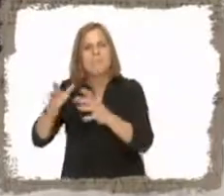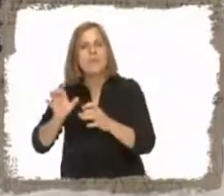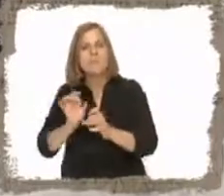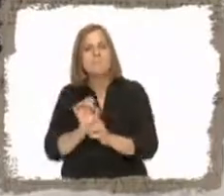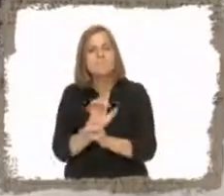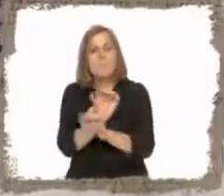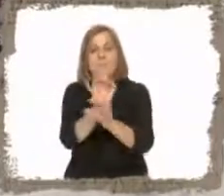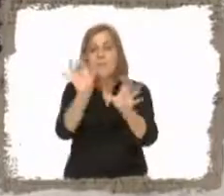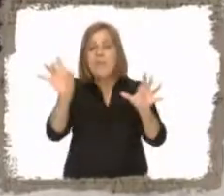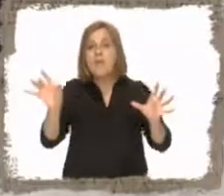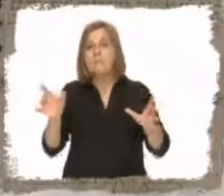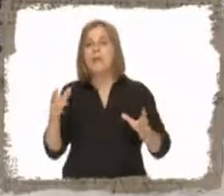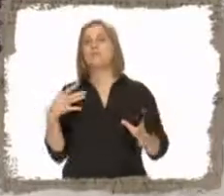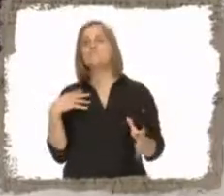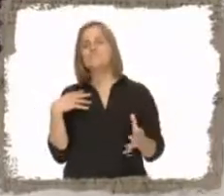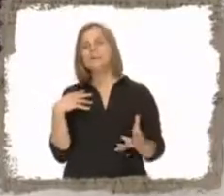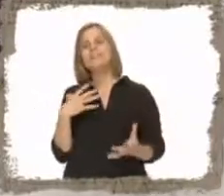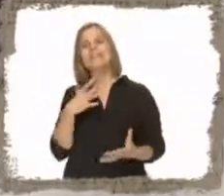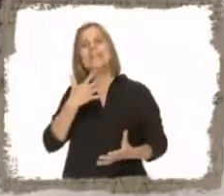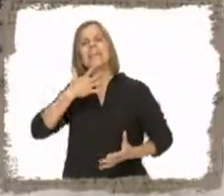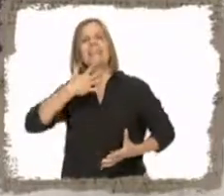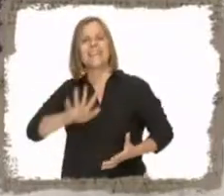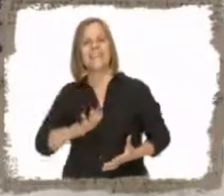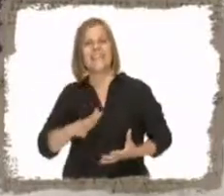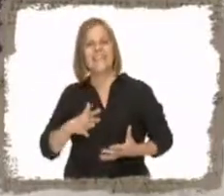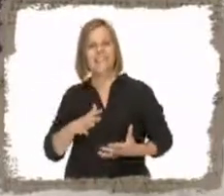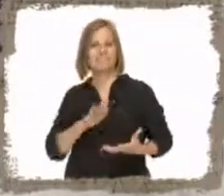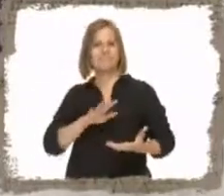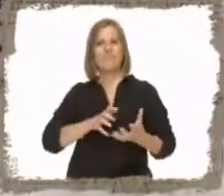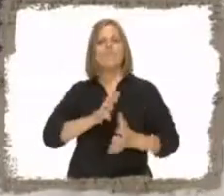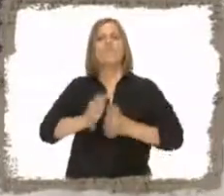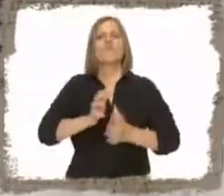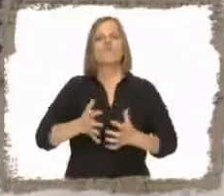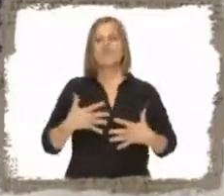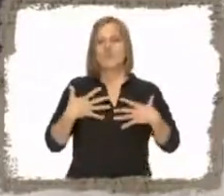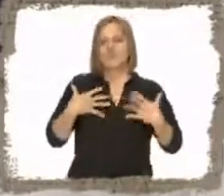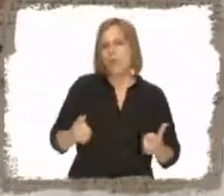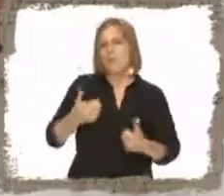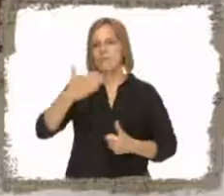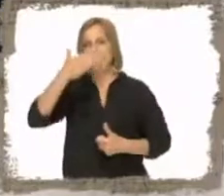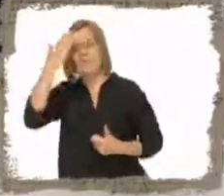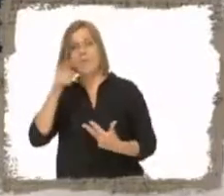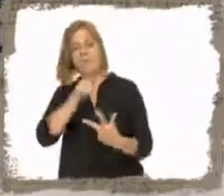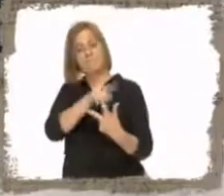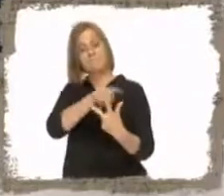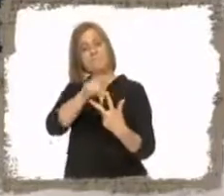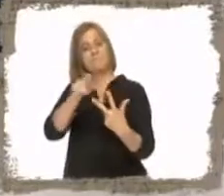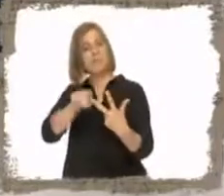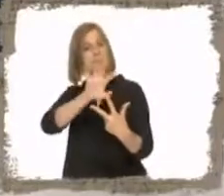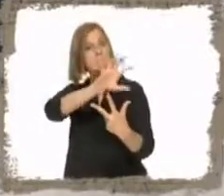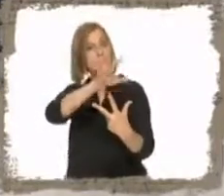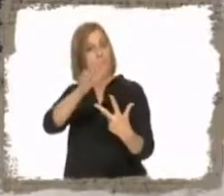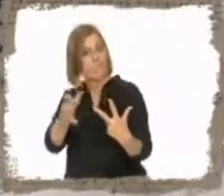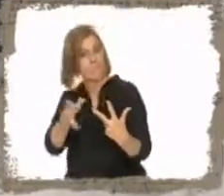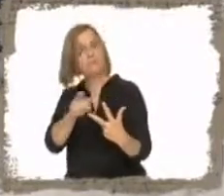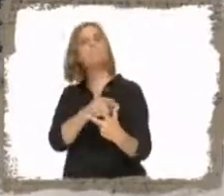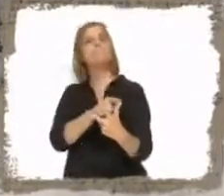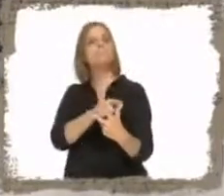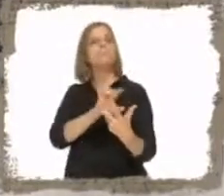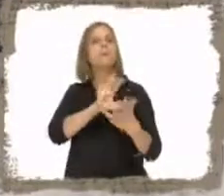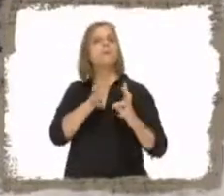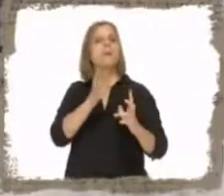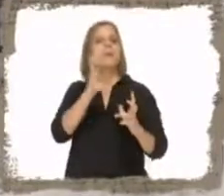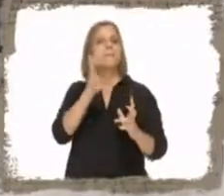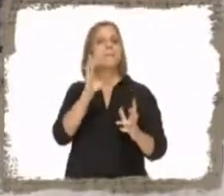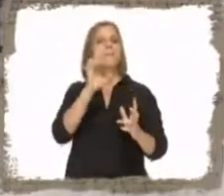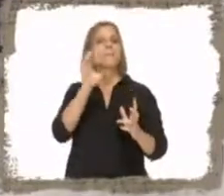modelos epidemiológicos que nos permiten abordar o entender el proceso de salud y enfermedad. Nosotros vamos a estudiar tres. El primer modelo que vamos a estudiar